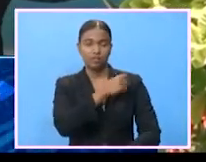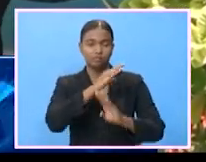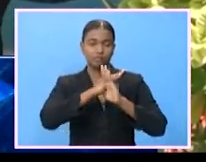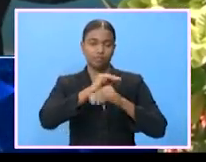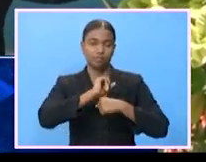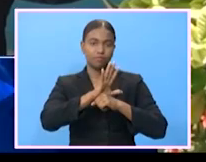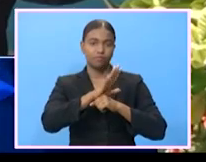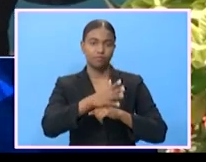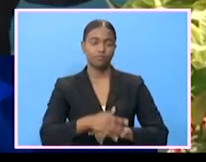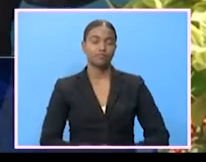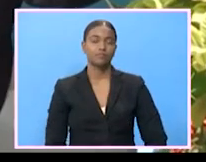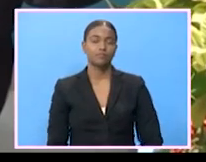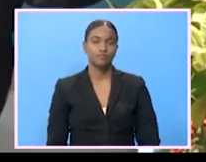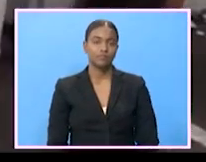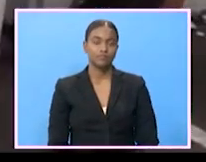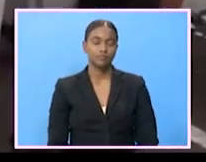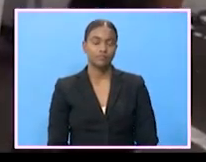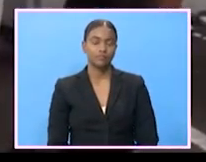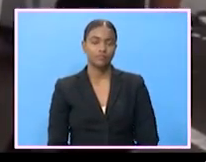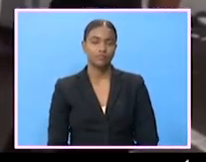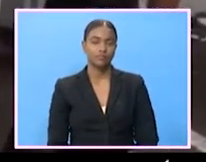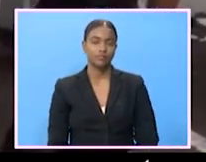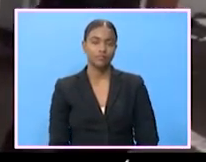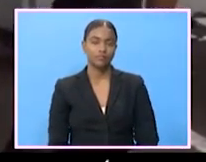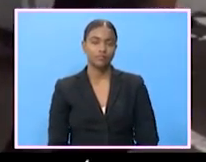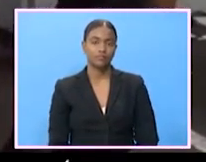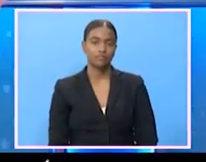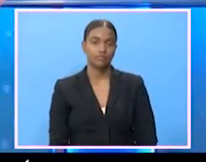el COVID-19.